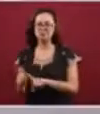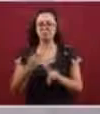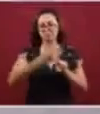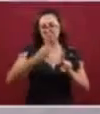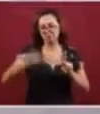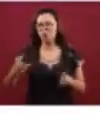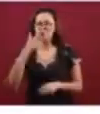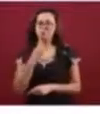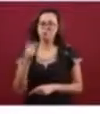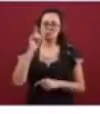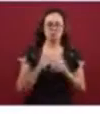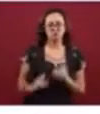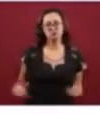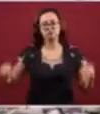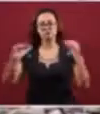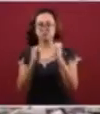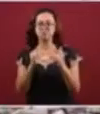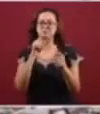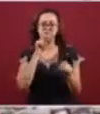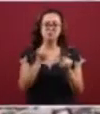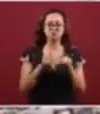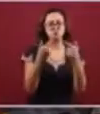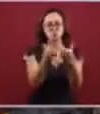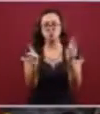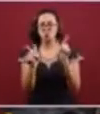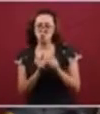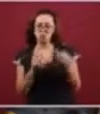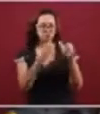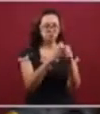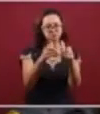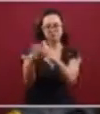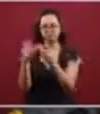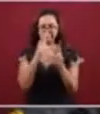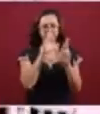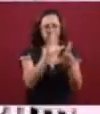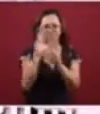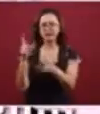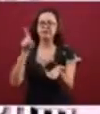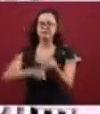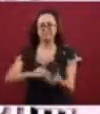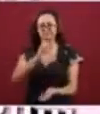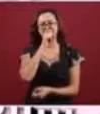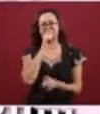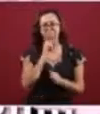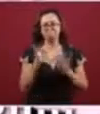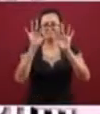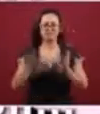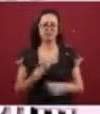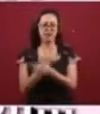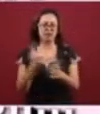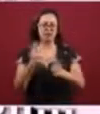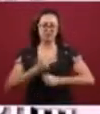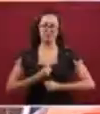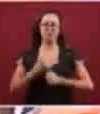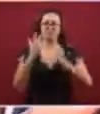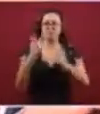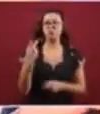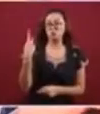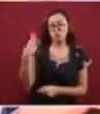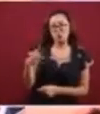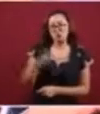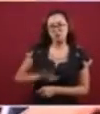la equidad de género y el respeto a las minorías forman parte de nuestros contenidos, porque la libertad de expresión es